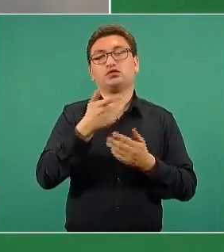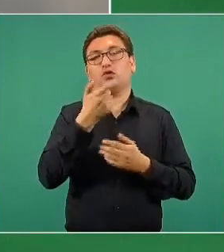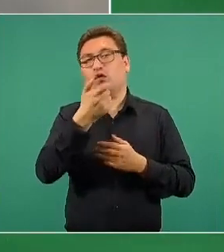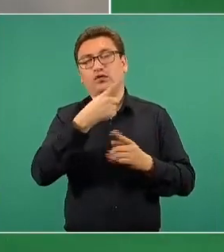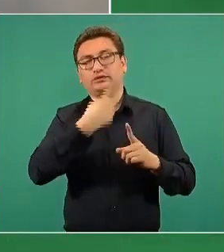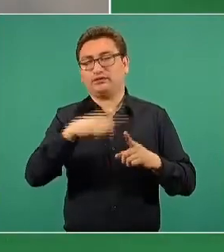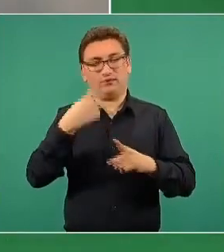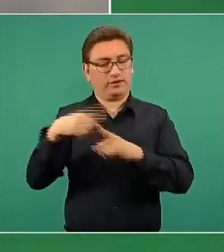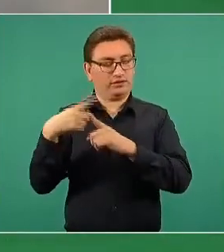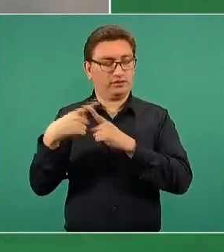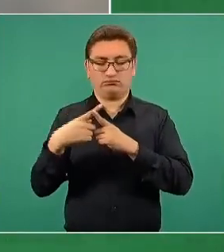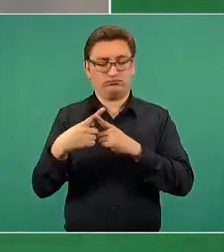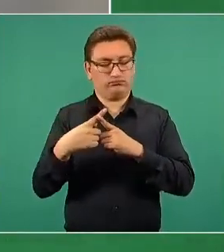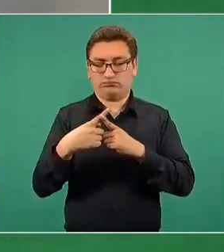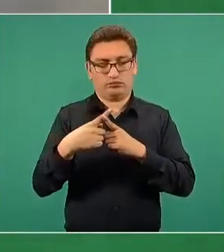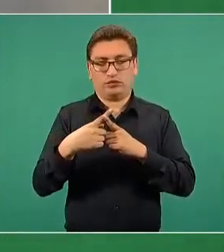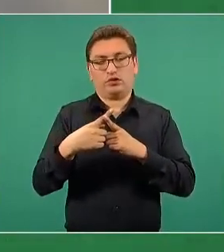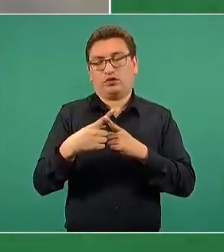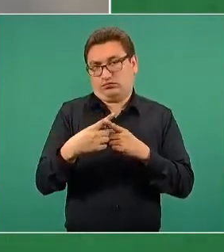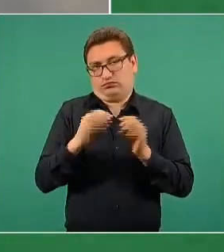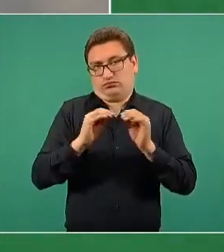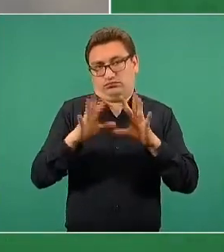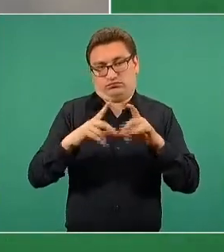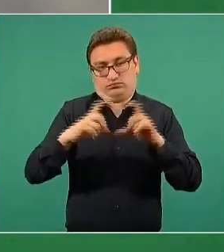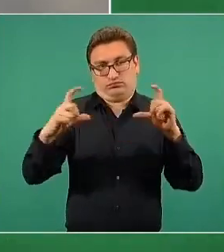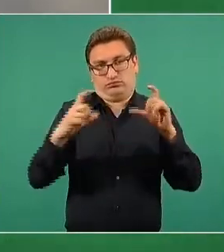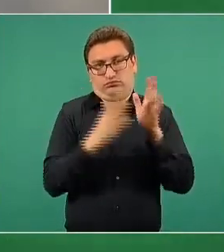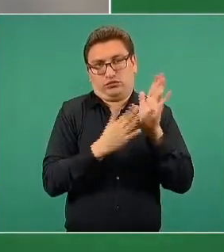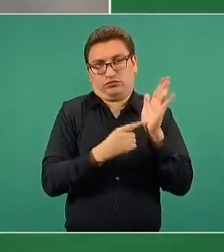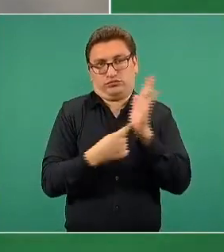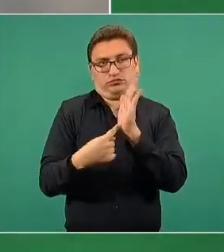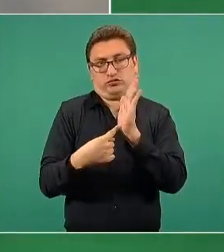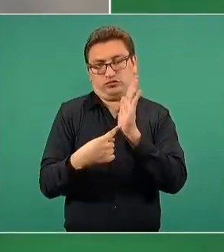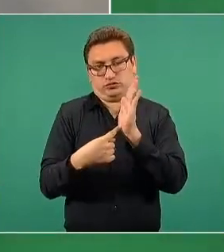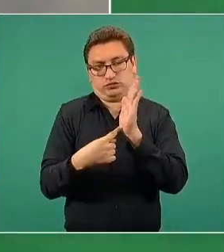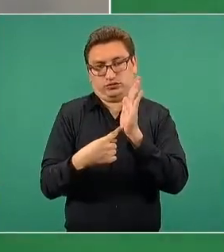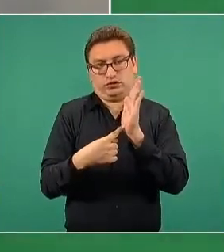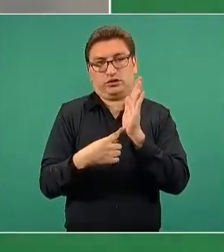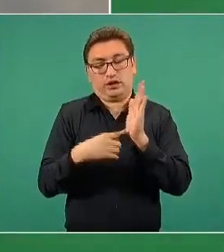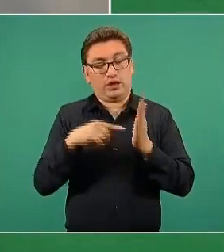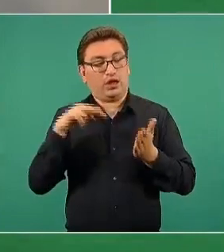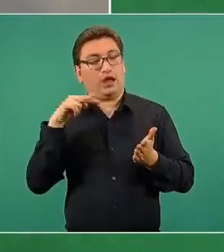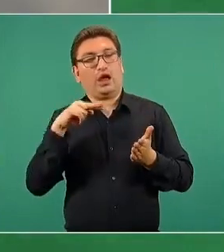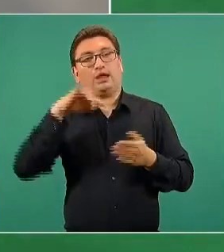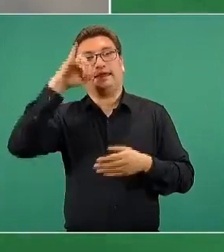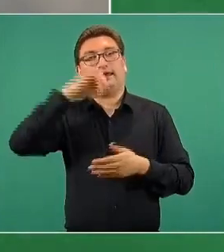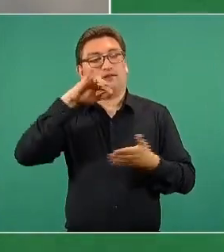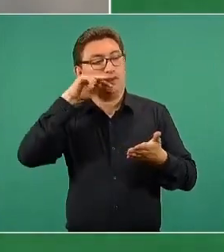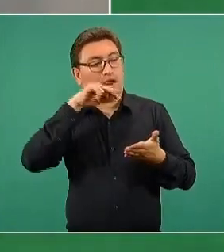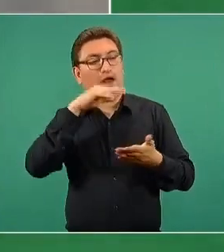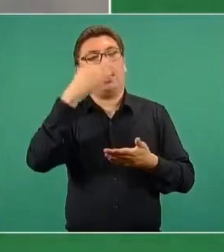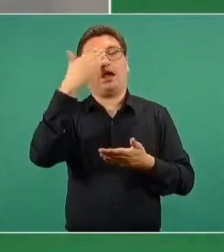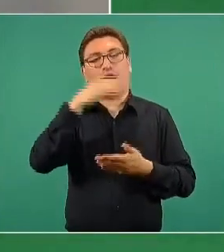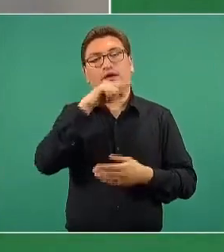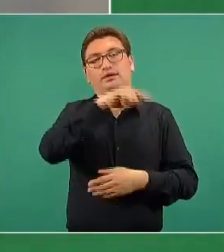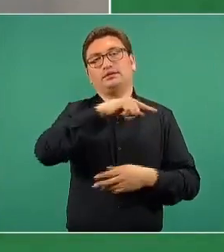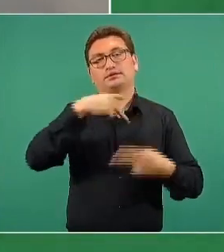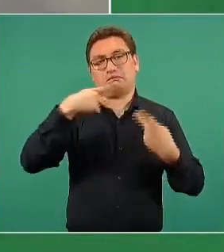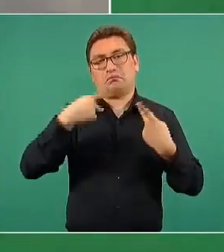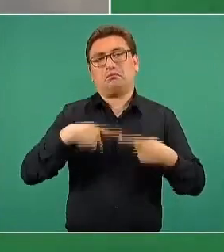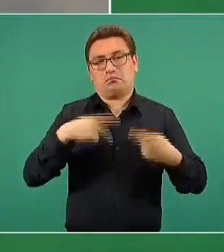salario, etcétera, sino al contrario, debería de ser un aliciente para saber que